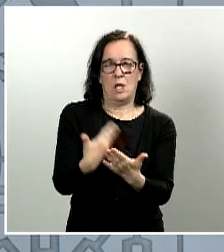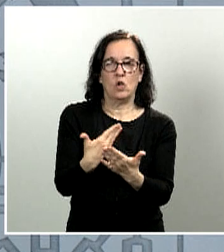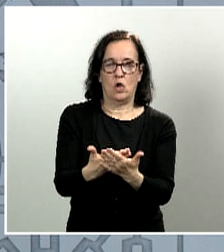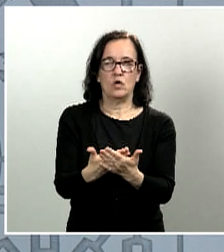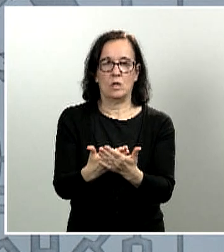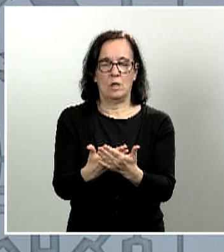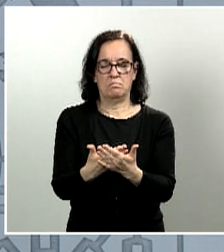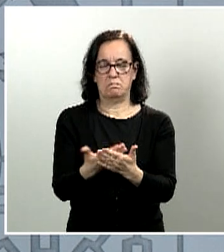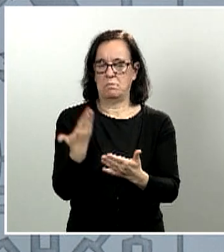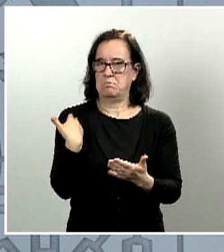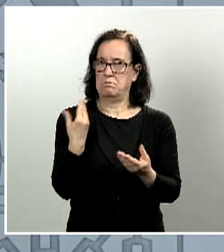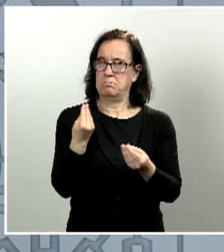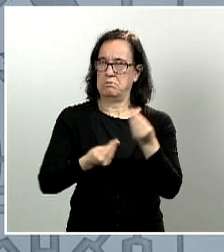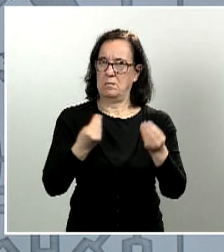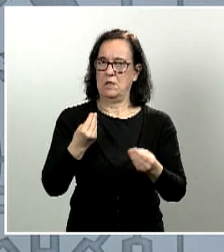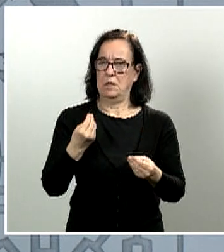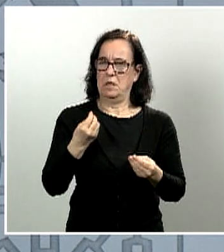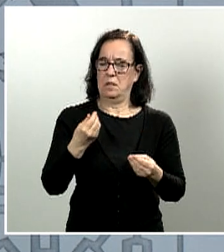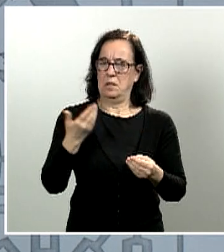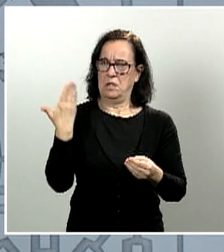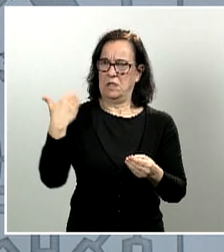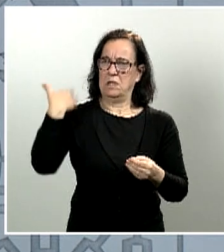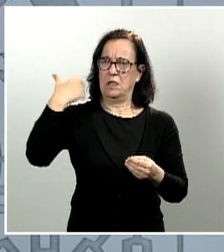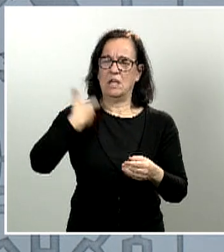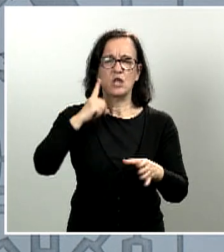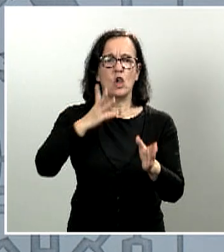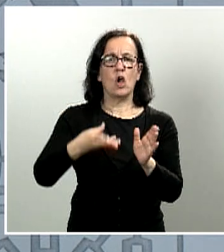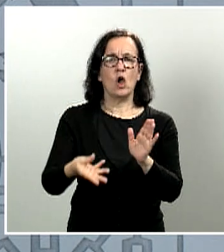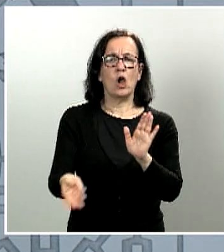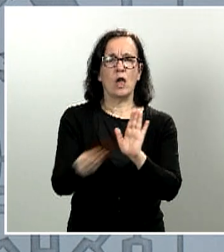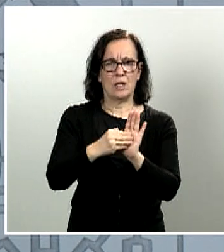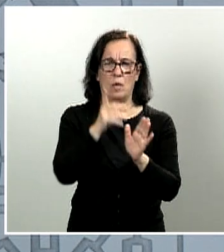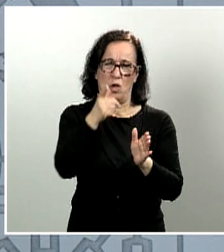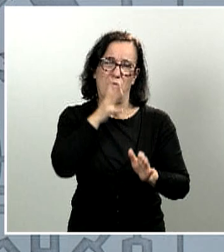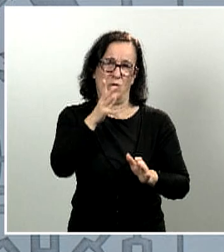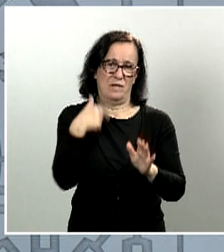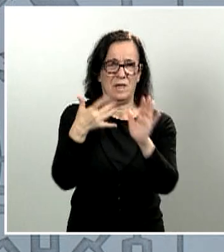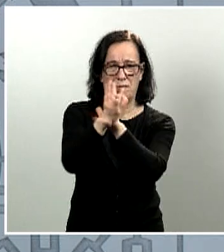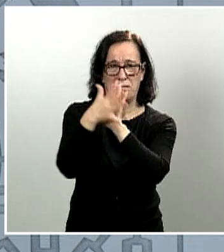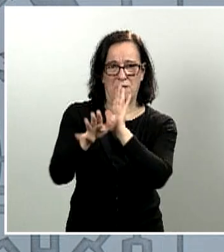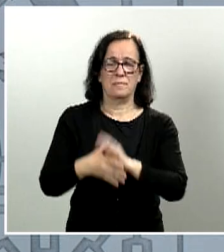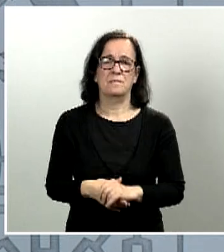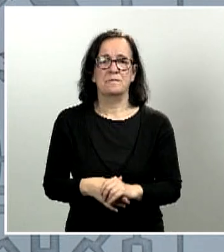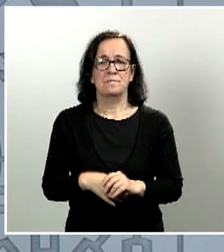ya mucho tiempo que no se incluye por estos motivos que les acabo de comentar.